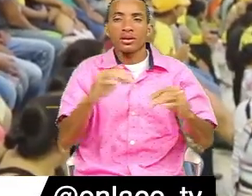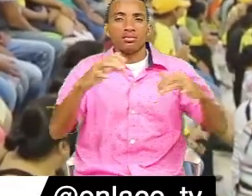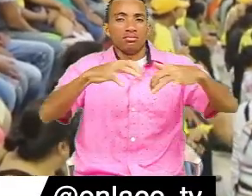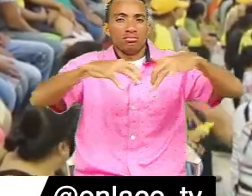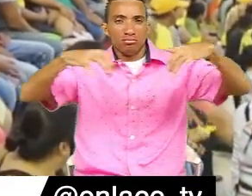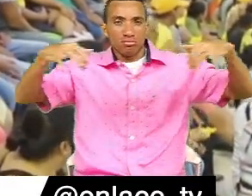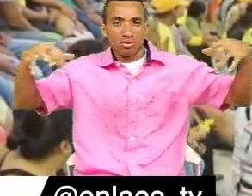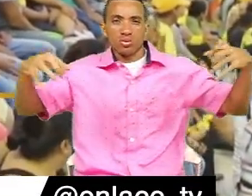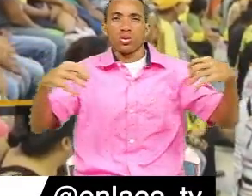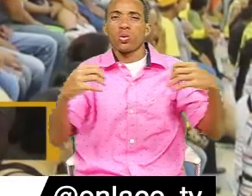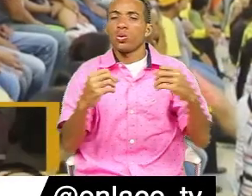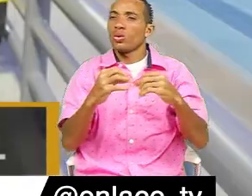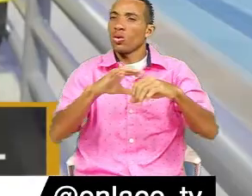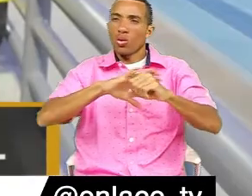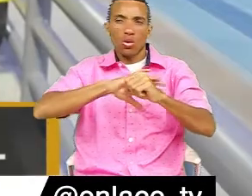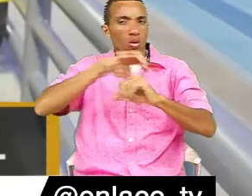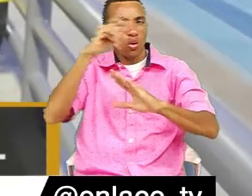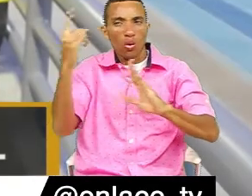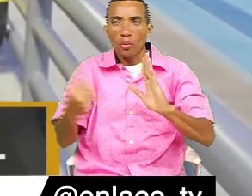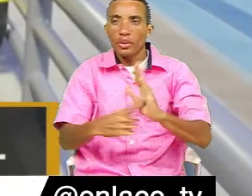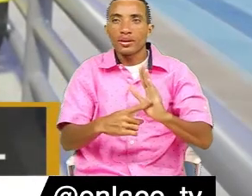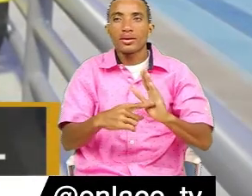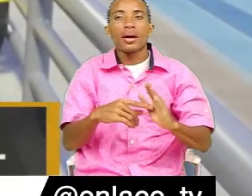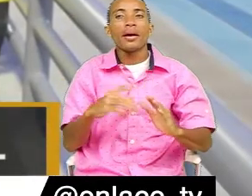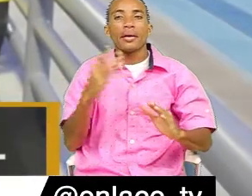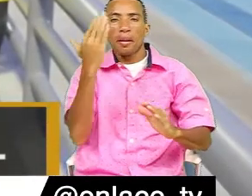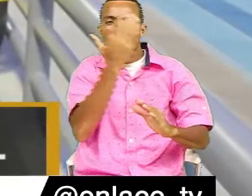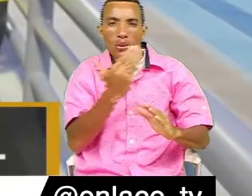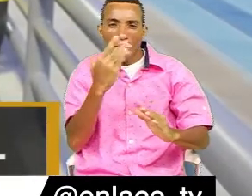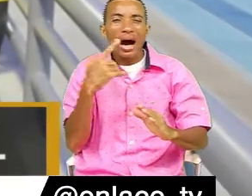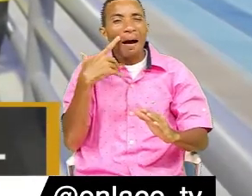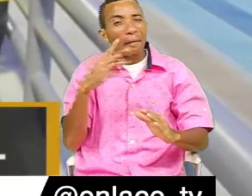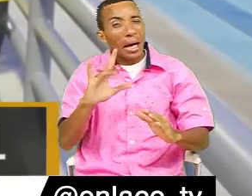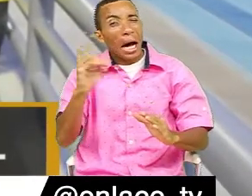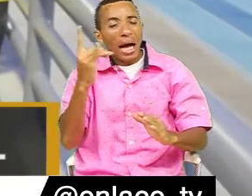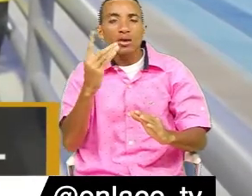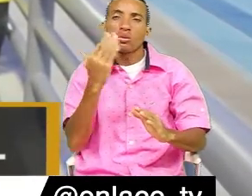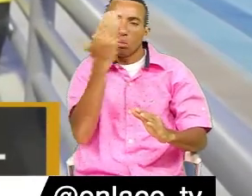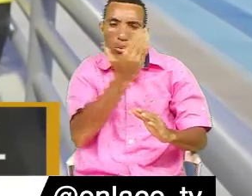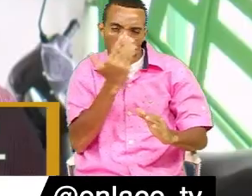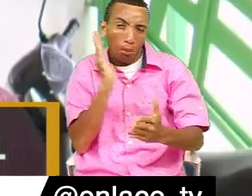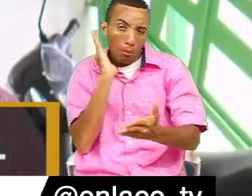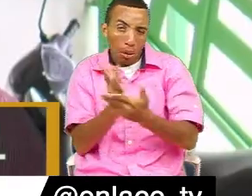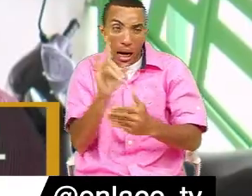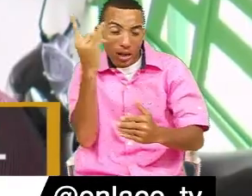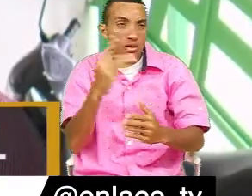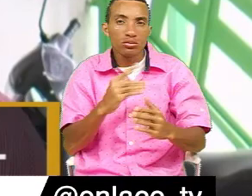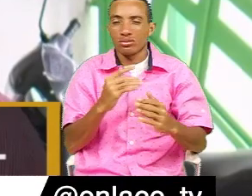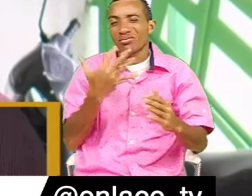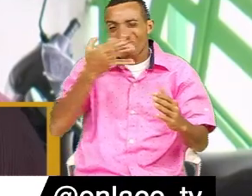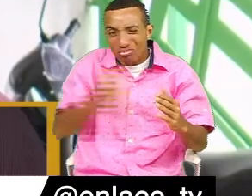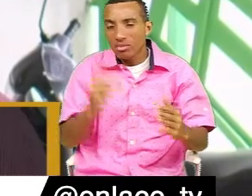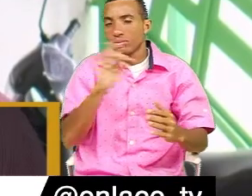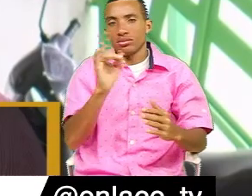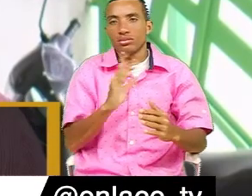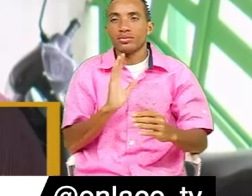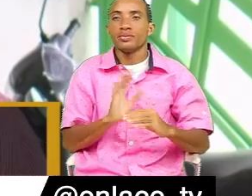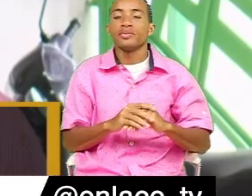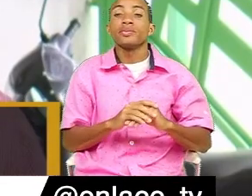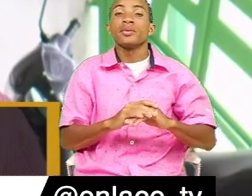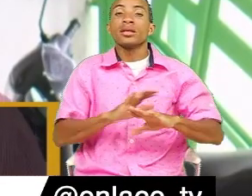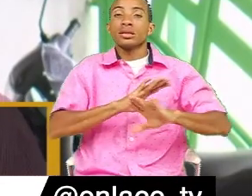de fútbol Daniel Villa Zapata para probar a la comunidad cómo reaccionaría ante una posible emergencia. Bueno, sí, ya estamos